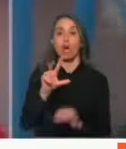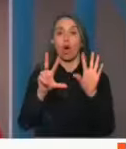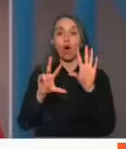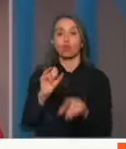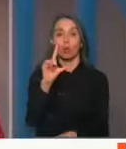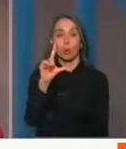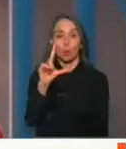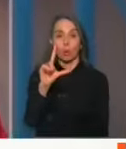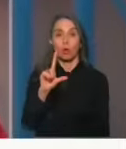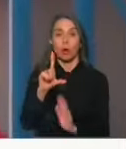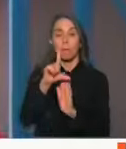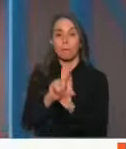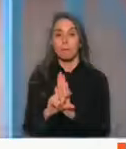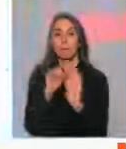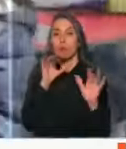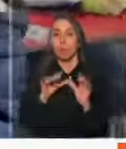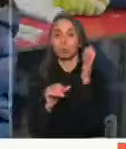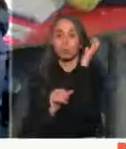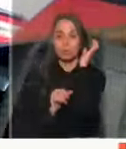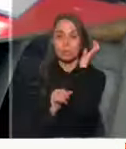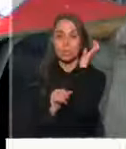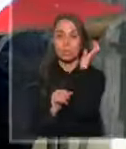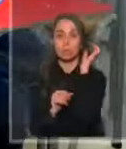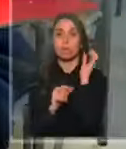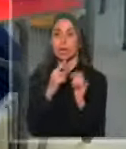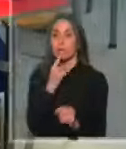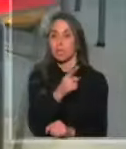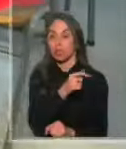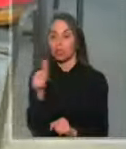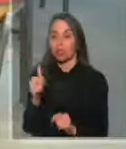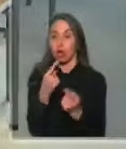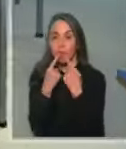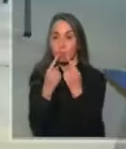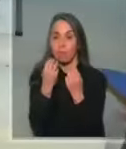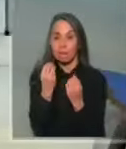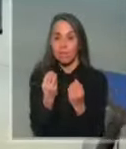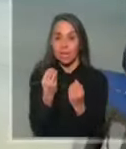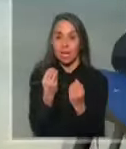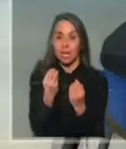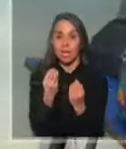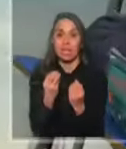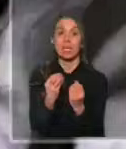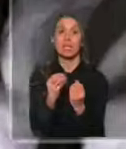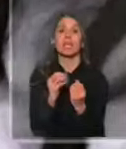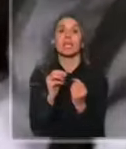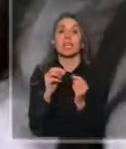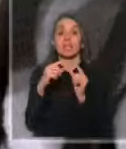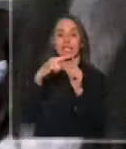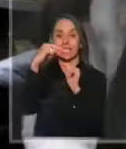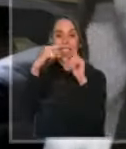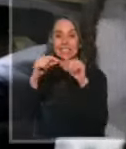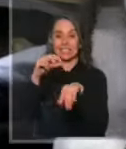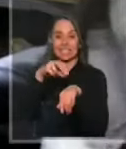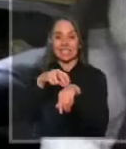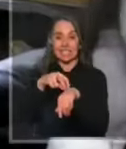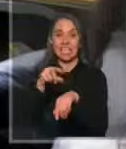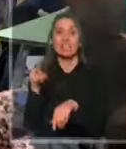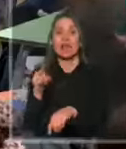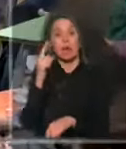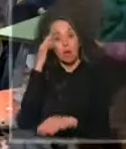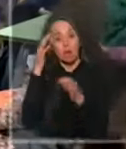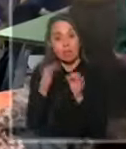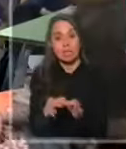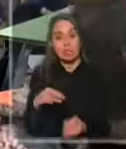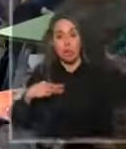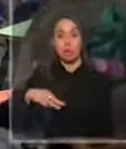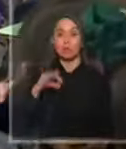es que estamos restringiendo el uso de los celulares. Si las tiene todas buenas, le hace una estrellita. Medida aplicada por la